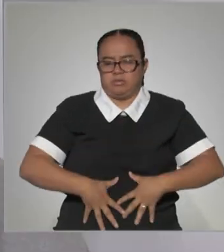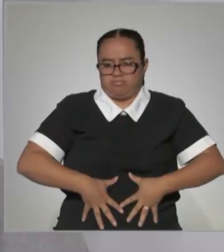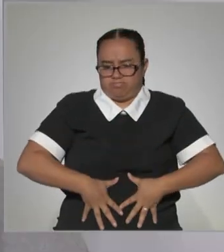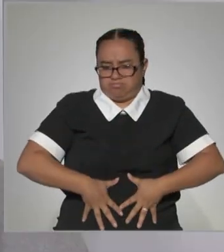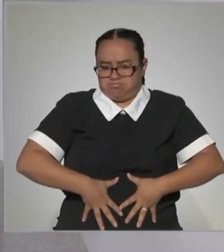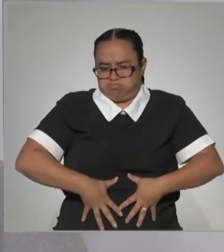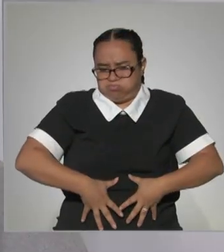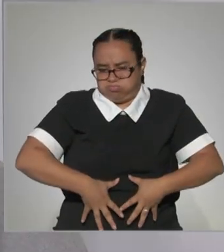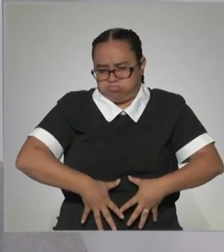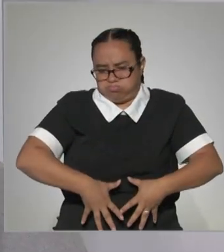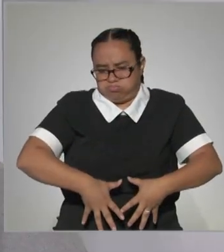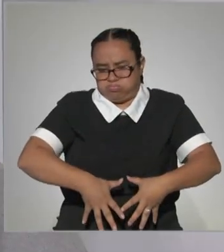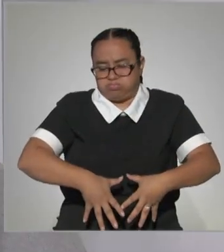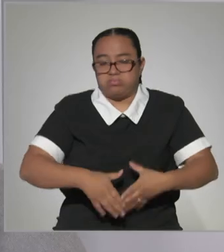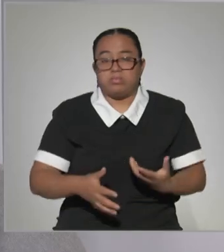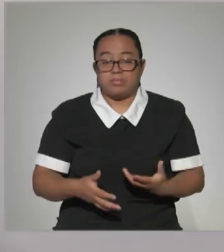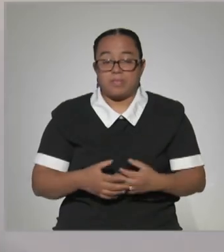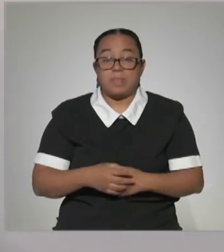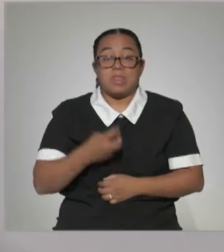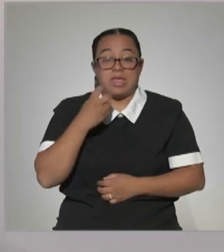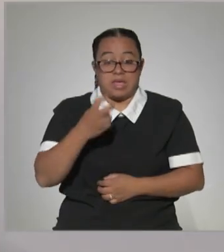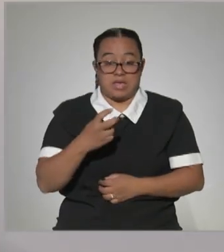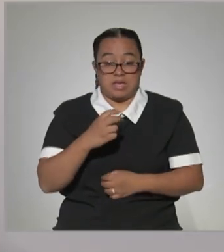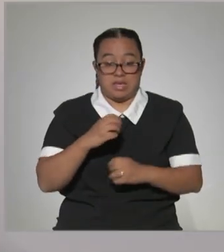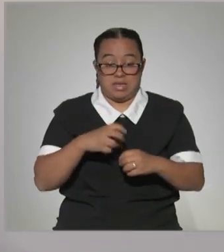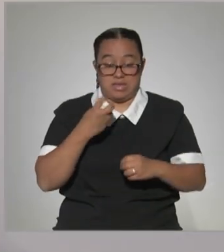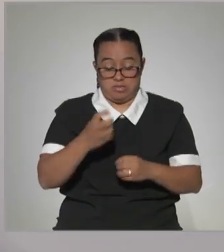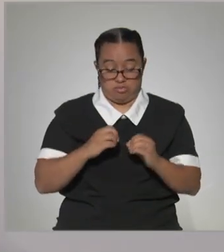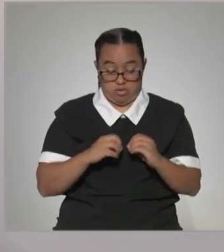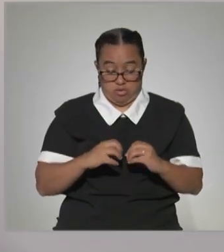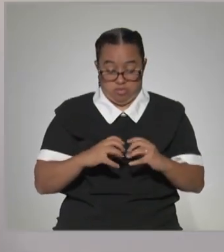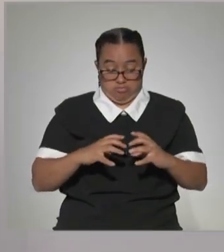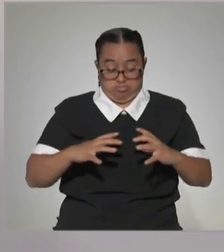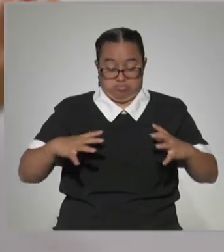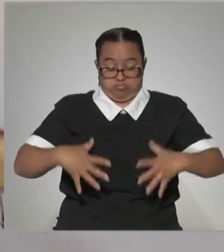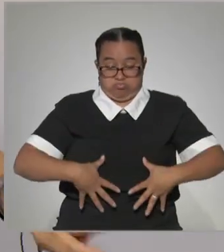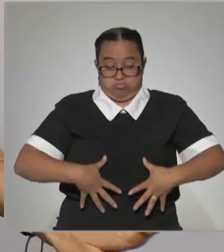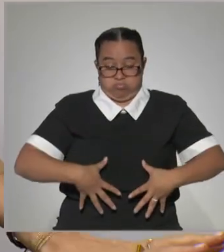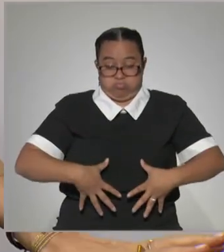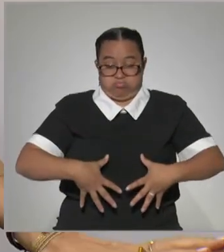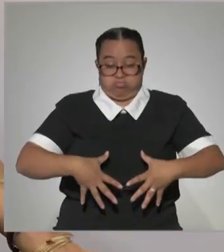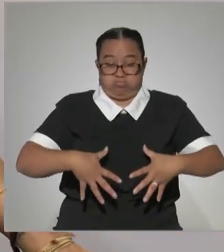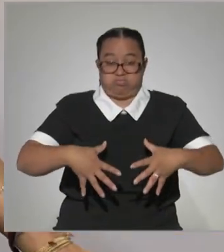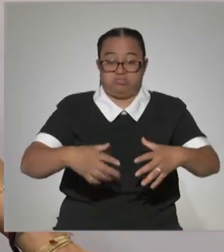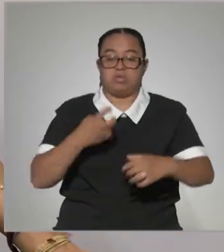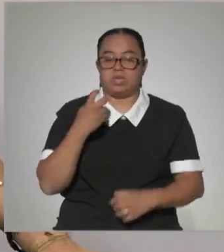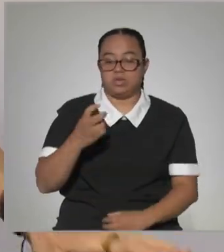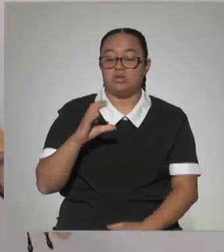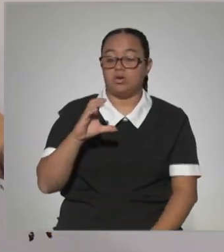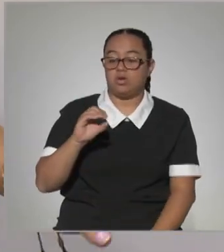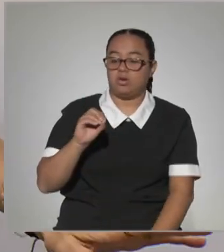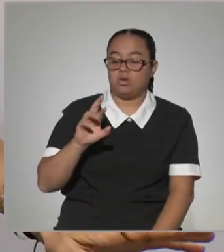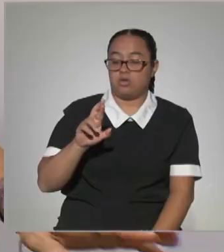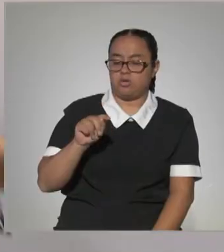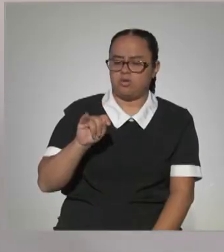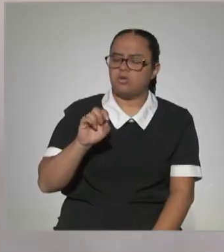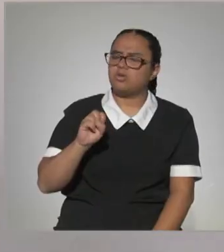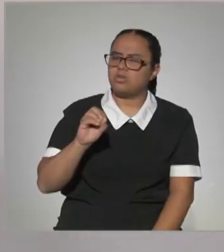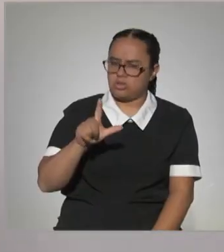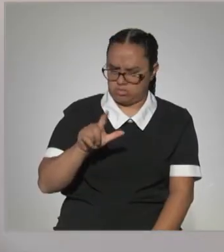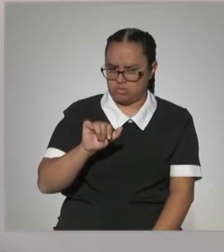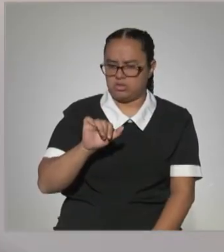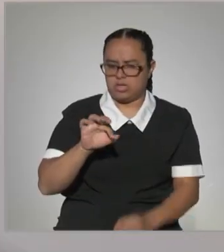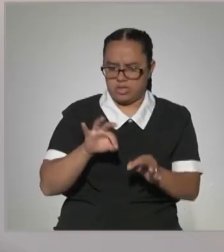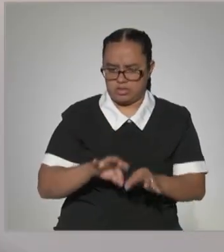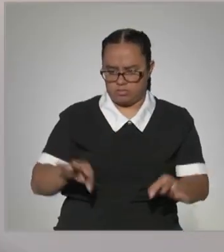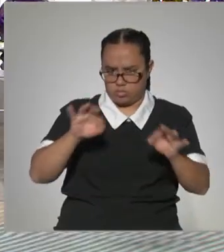La inflamación celular es la madre de todas las enfermedades. El cortisol es necesario,